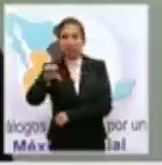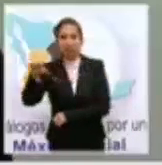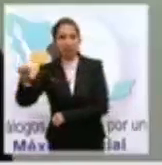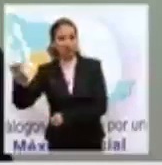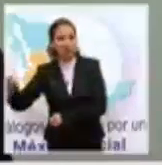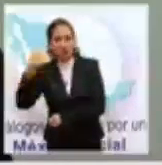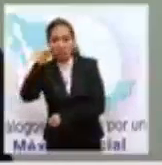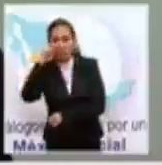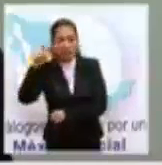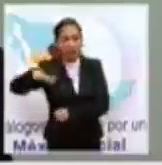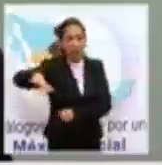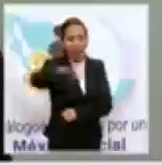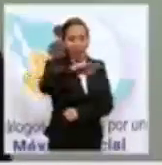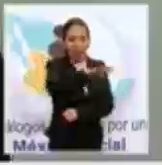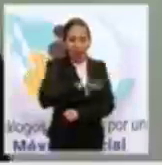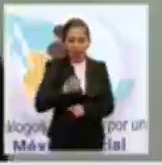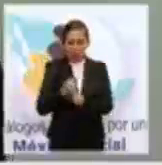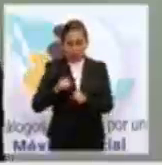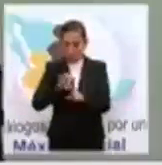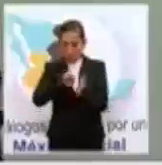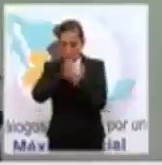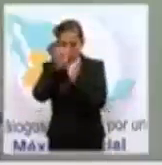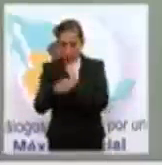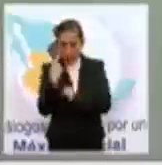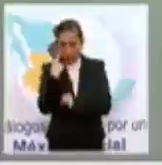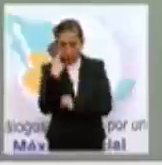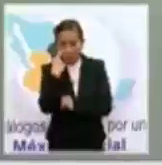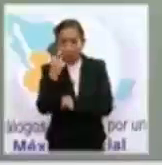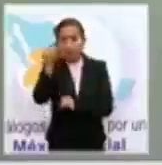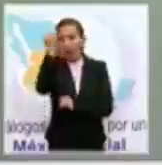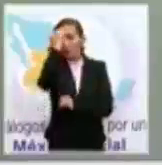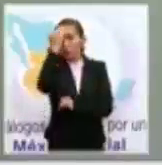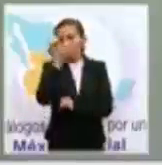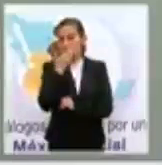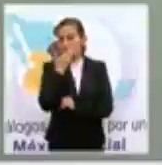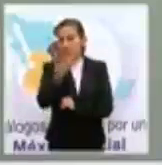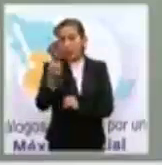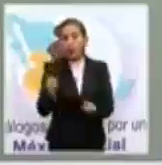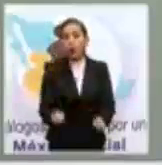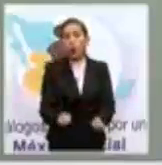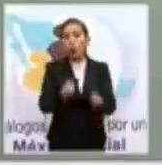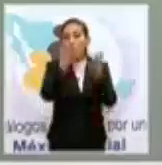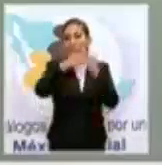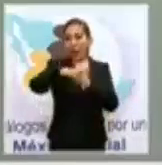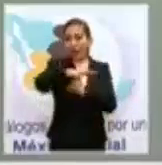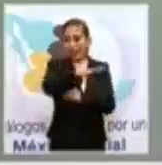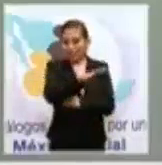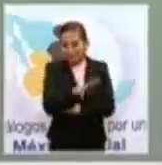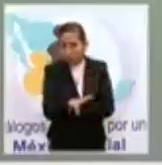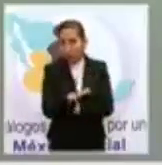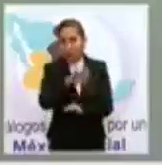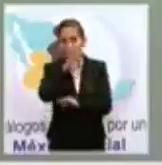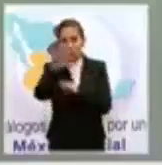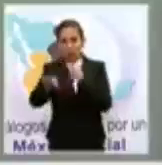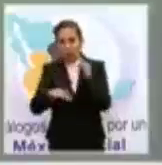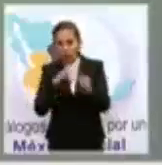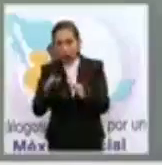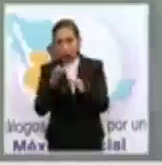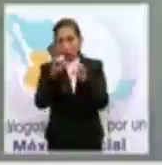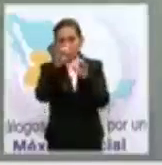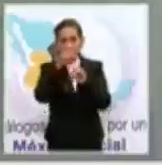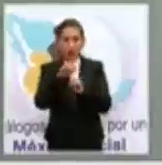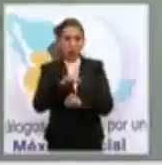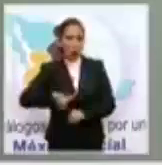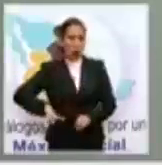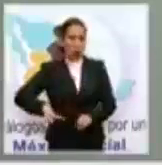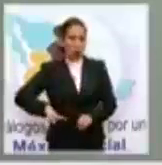toda la escala social. Déjenme darles un dato. Conocemos perfectamente los números para casi todo esto se refiere al sistema